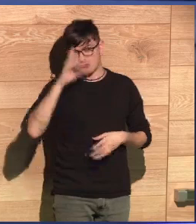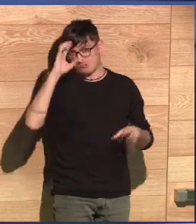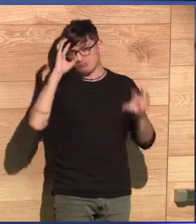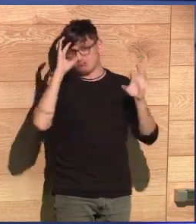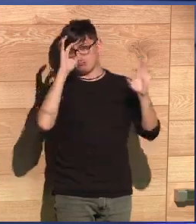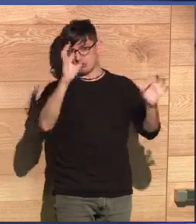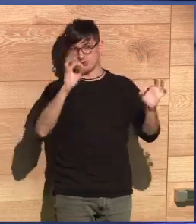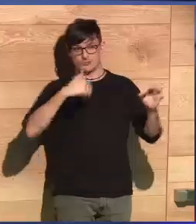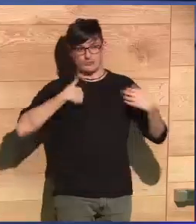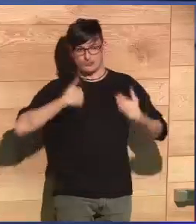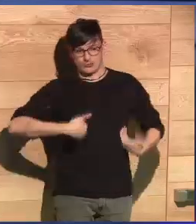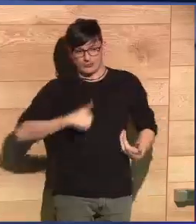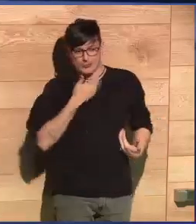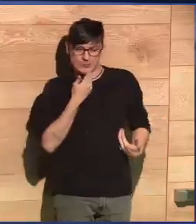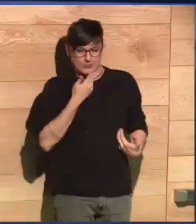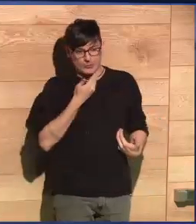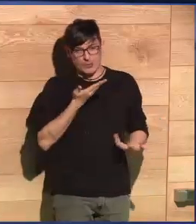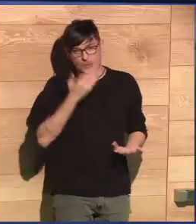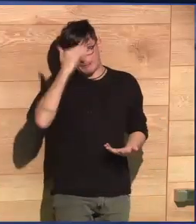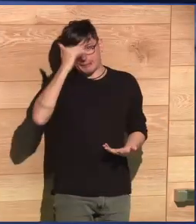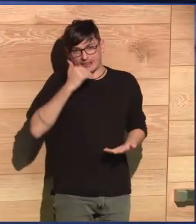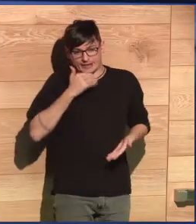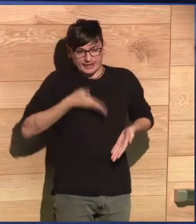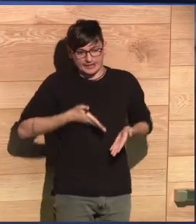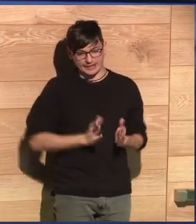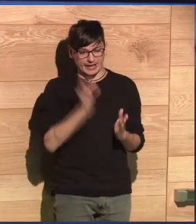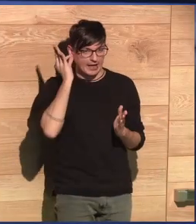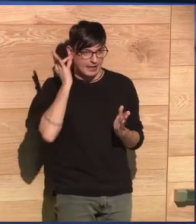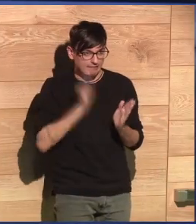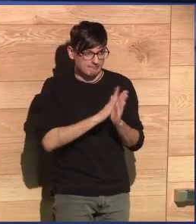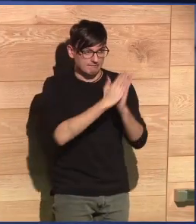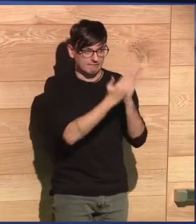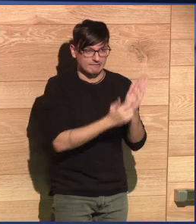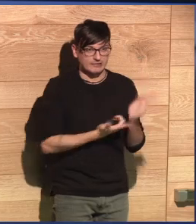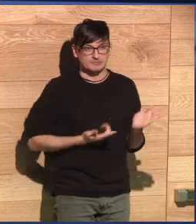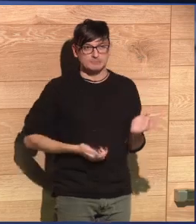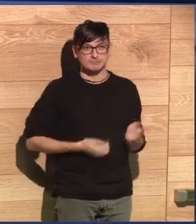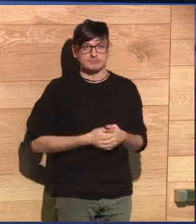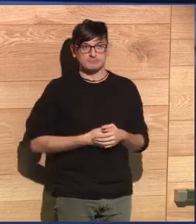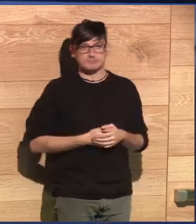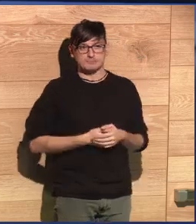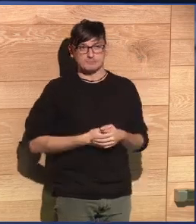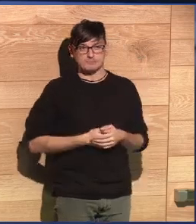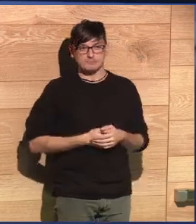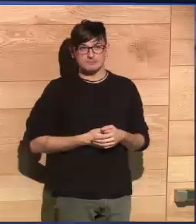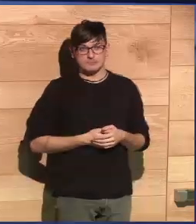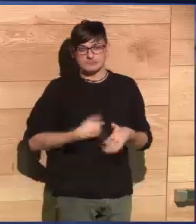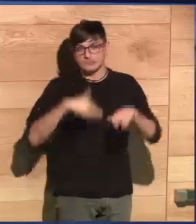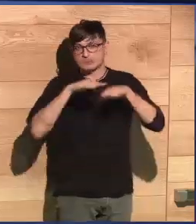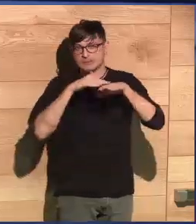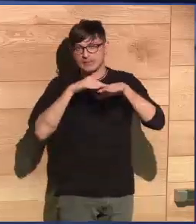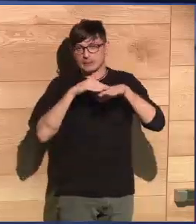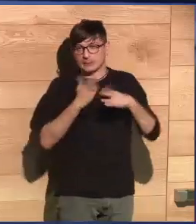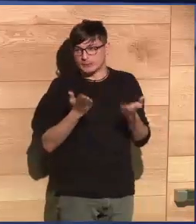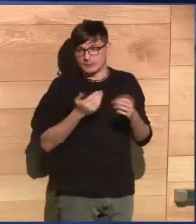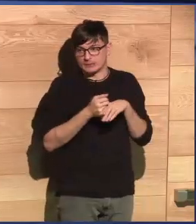aquí figuro más como padre de una hija, que es por la que yo he estado también en esto, ¿no? Que yo creo también ahí, con perdón